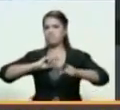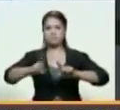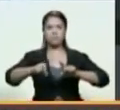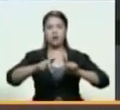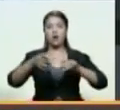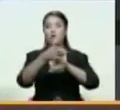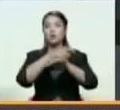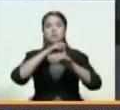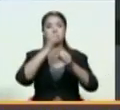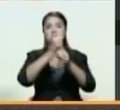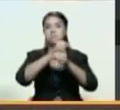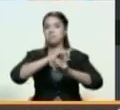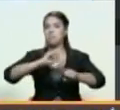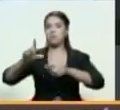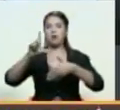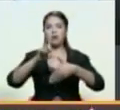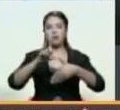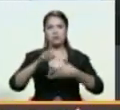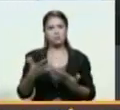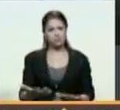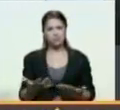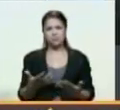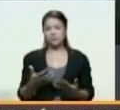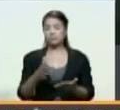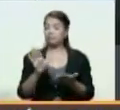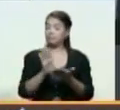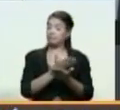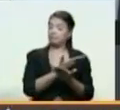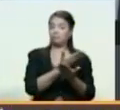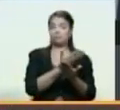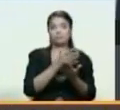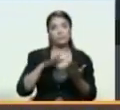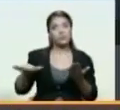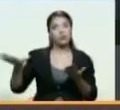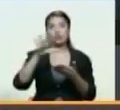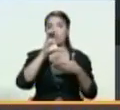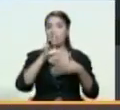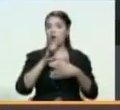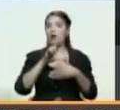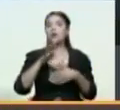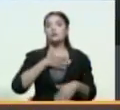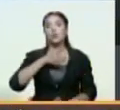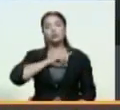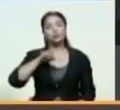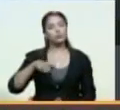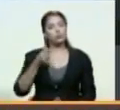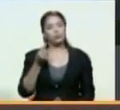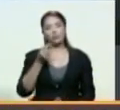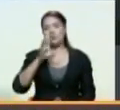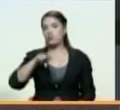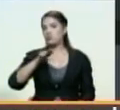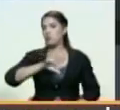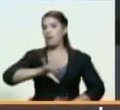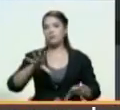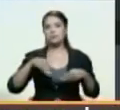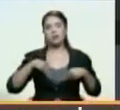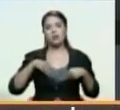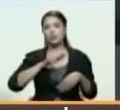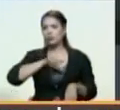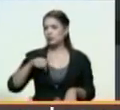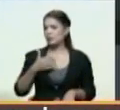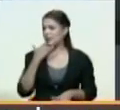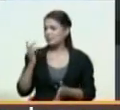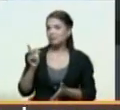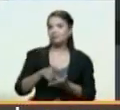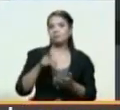a los países en América Latina. El autoritarismo está descartado en todo este continente y nosotros jamás aceptaremos. Nosotros acabamos de venir, como les